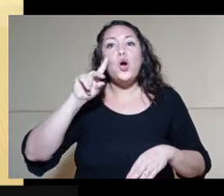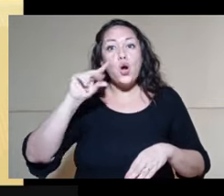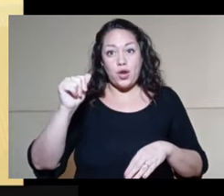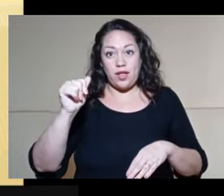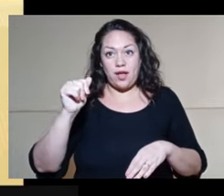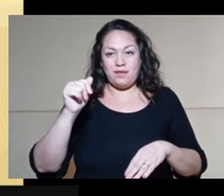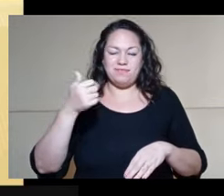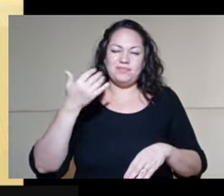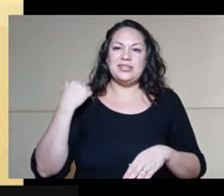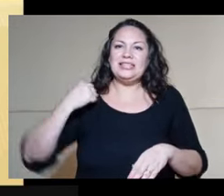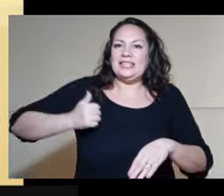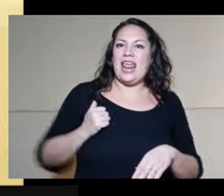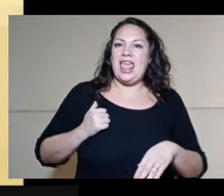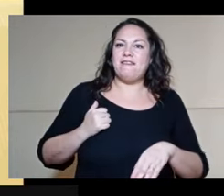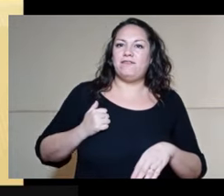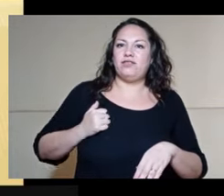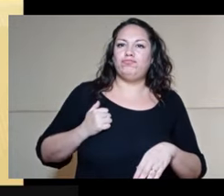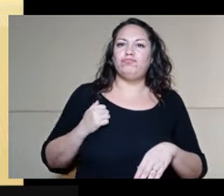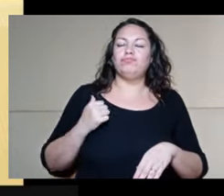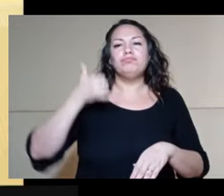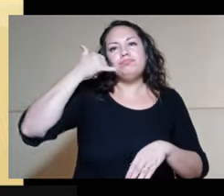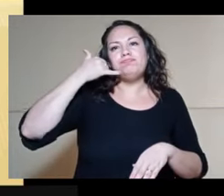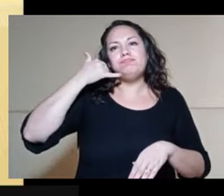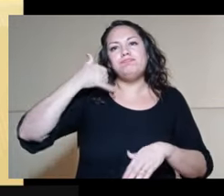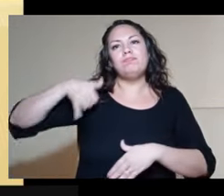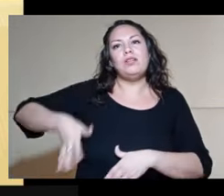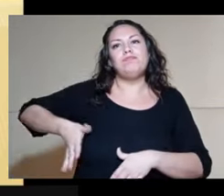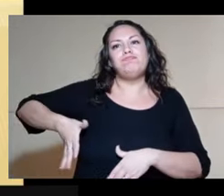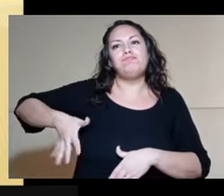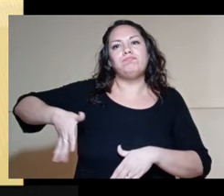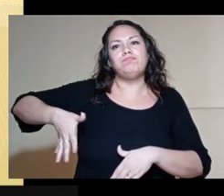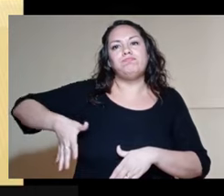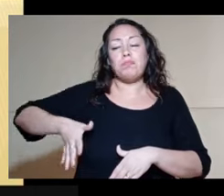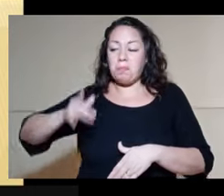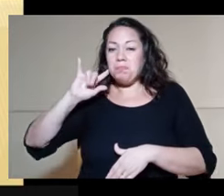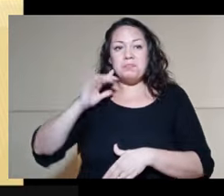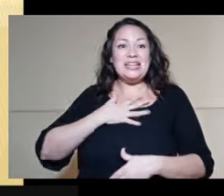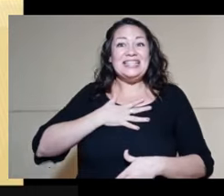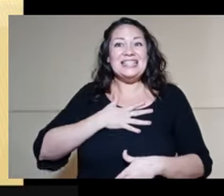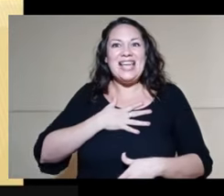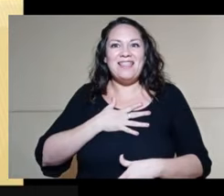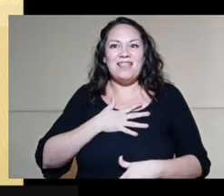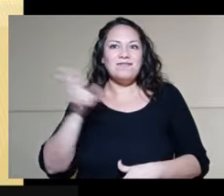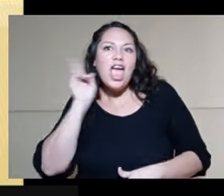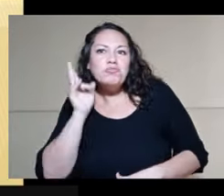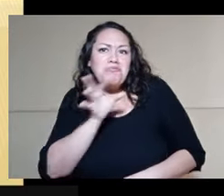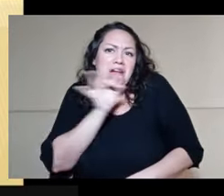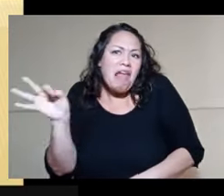las mujeres, sobre todo, que quizás llevan el celular en la cartera, que cuando tienen un celular y les vibra, lo sienten y no hace